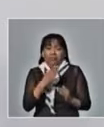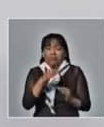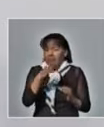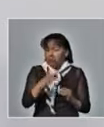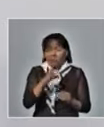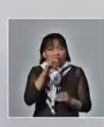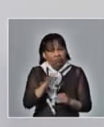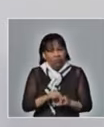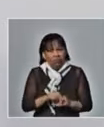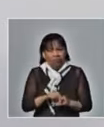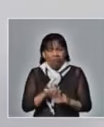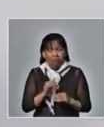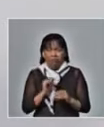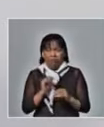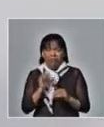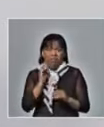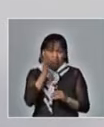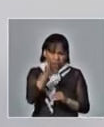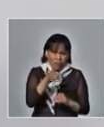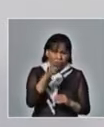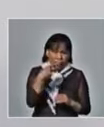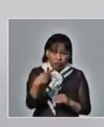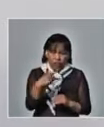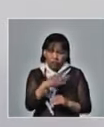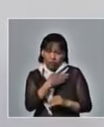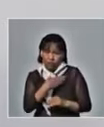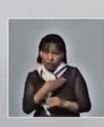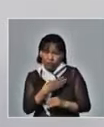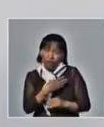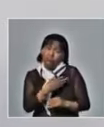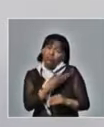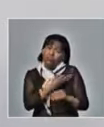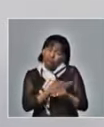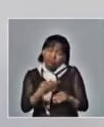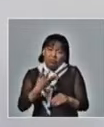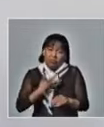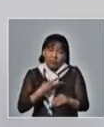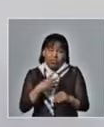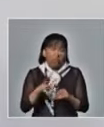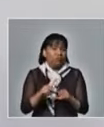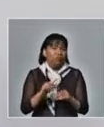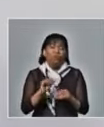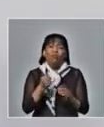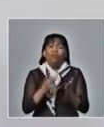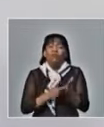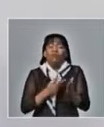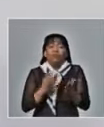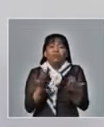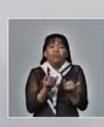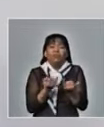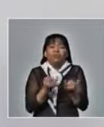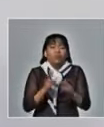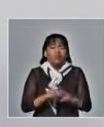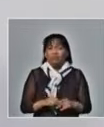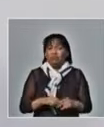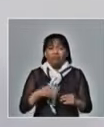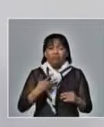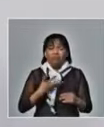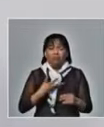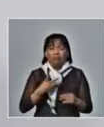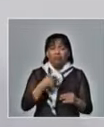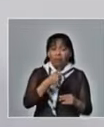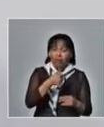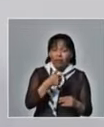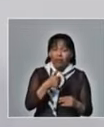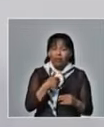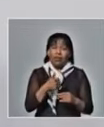aceptarlo, para que el día de mañana, cuando ellos tengan su familia, no repitan esas conductas. Y de manera muy importante, tenemos que meter en toda la primaria